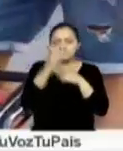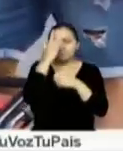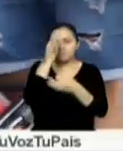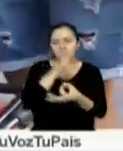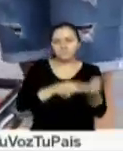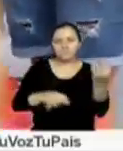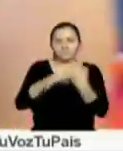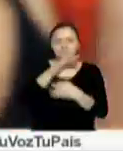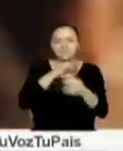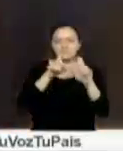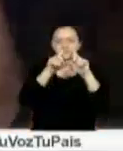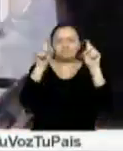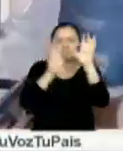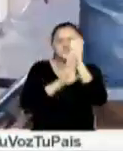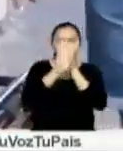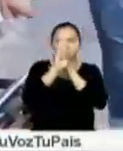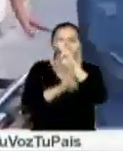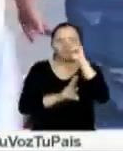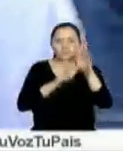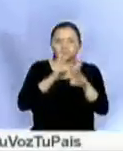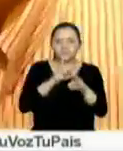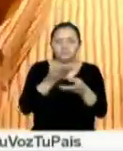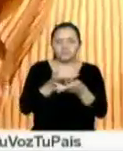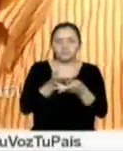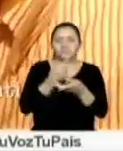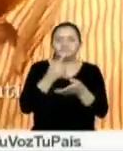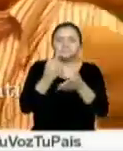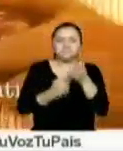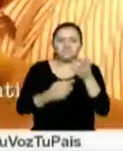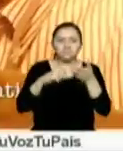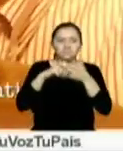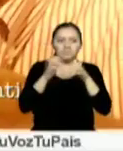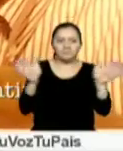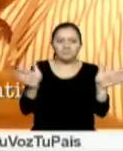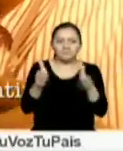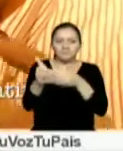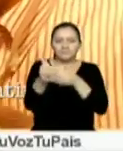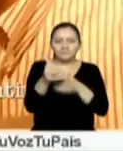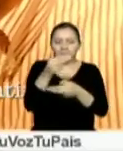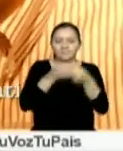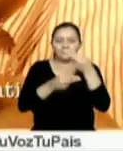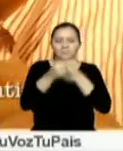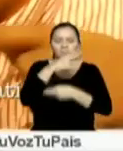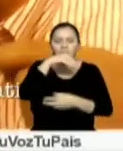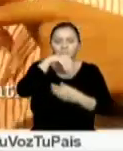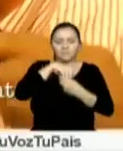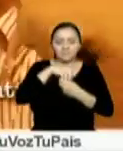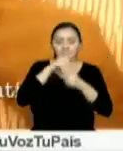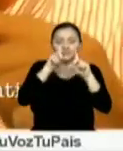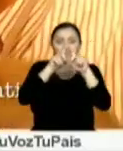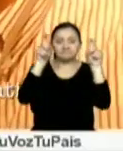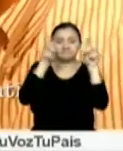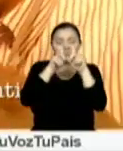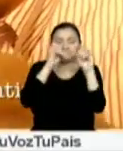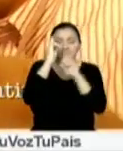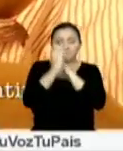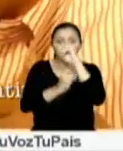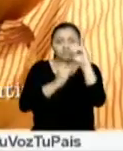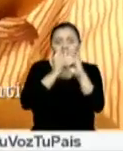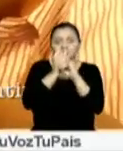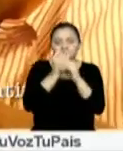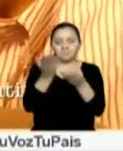suplantan corporaciones mundiales entonces lo que está pasando Es que se está chicando el mercado interno y estas corporaciones extranjeras